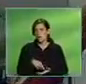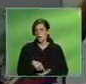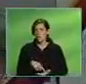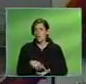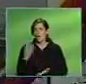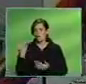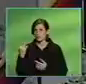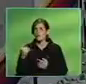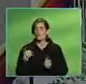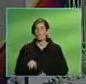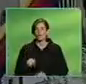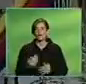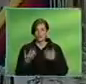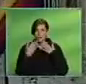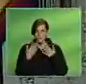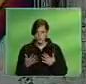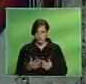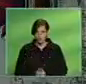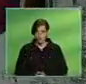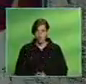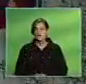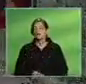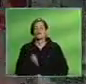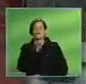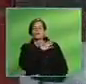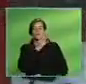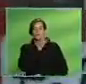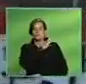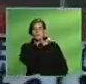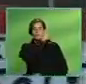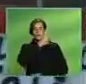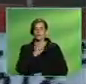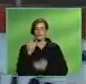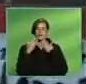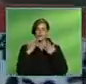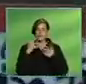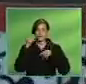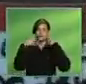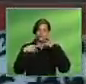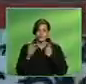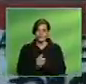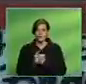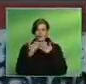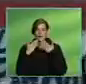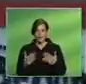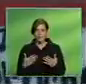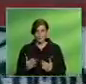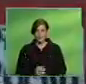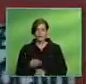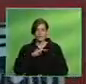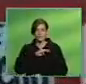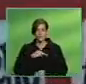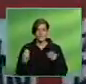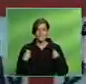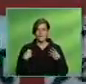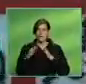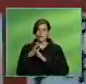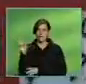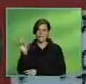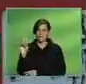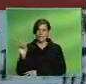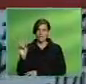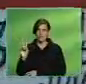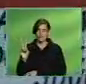que hoy gracias al Comandante Supremo, gracias a ese gigante, gracias a la gran misión Vivienda Venezuela,